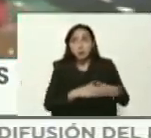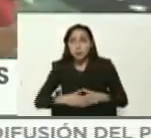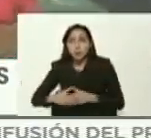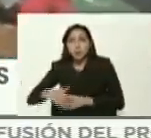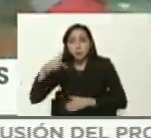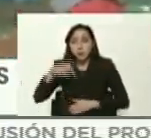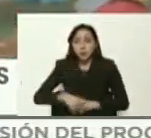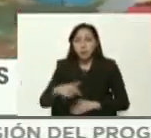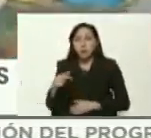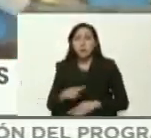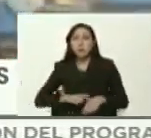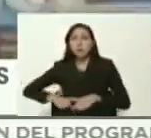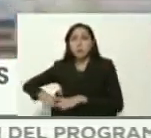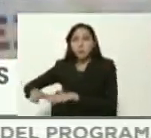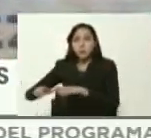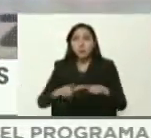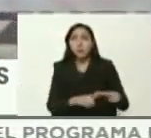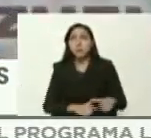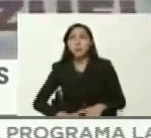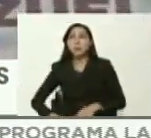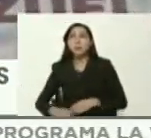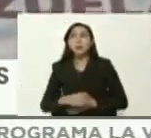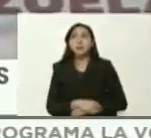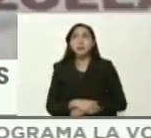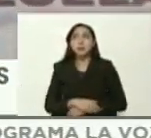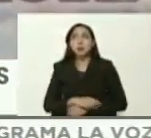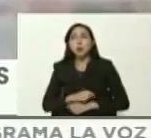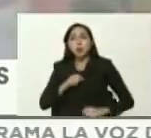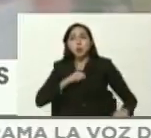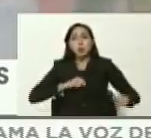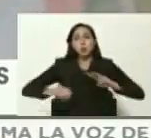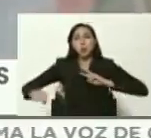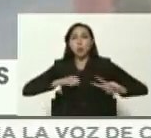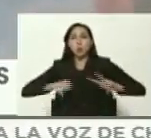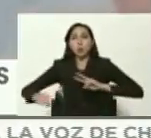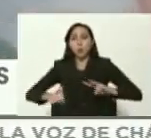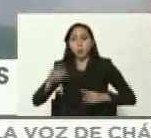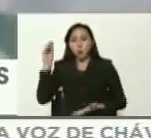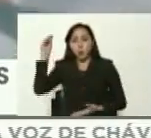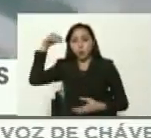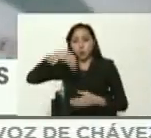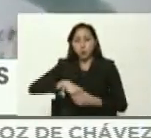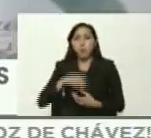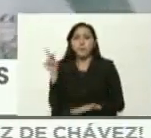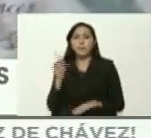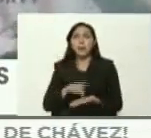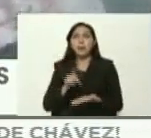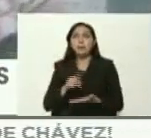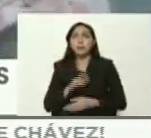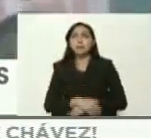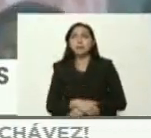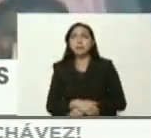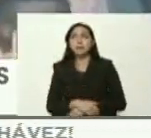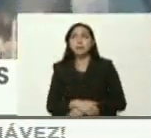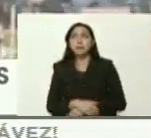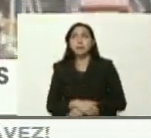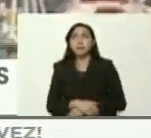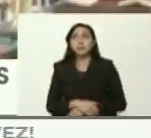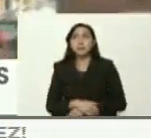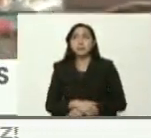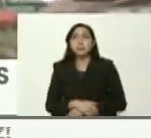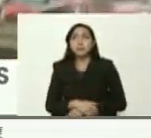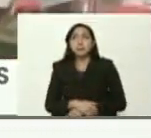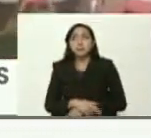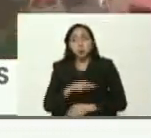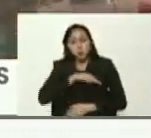a través de la juventud y del movimiento Somos Venezuela. Presidente, que en este sentido, bueno,